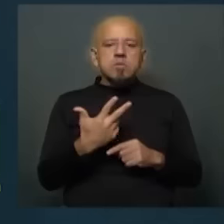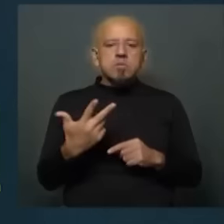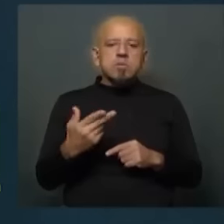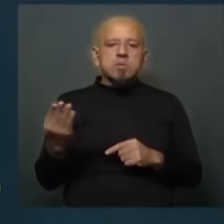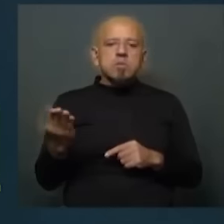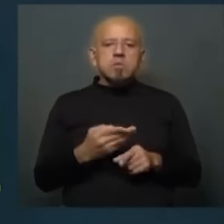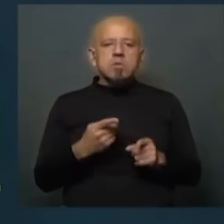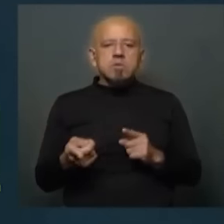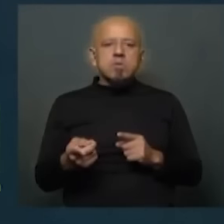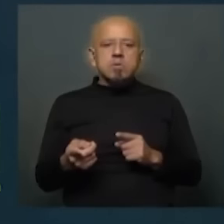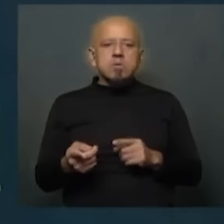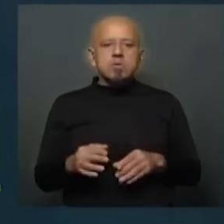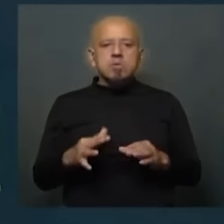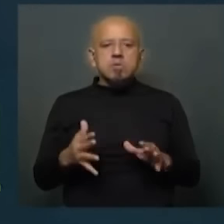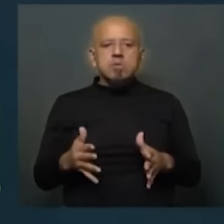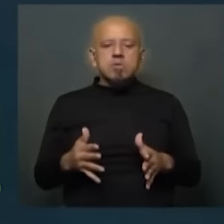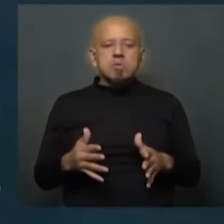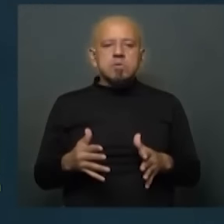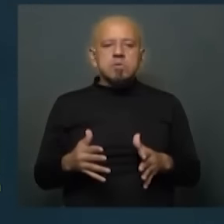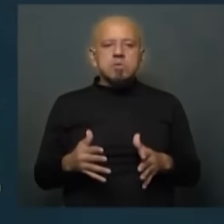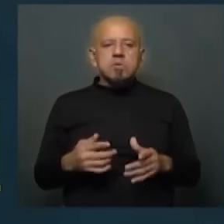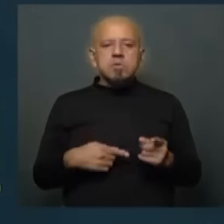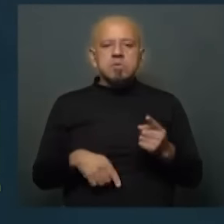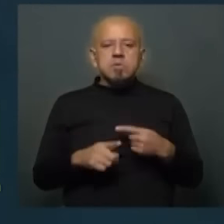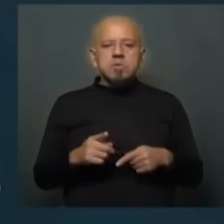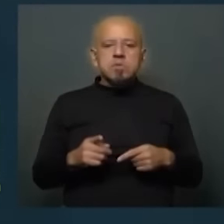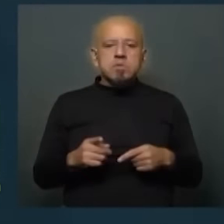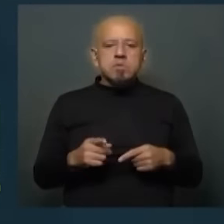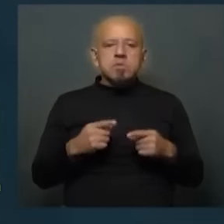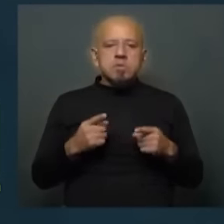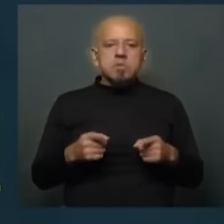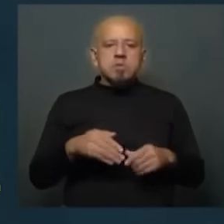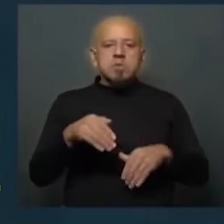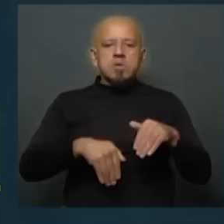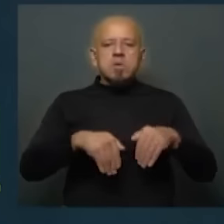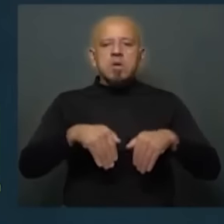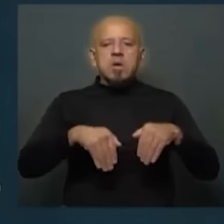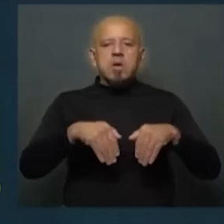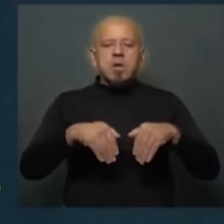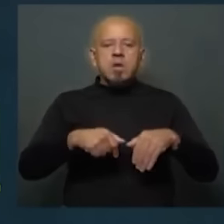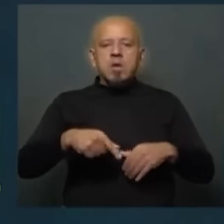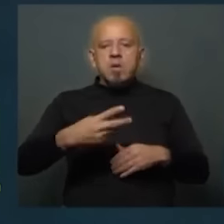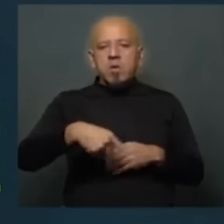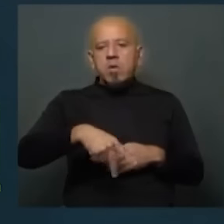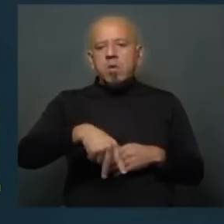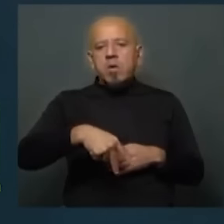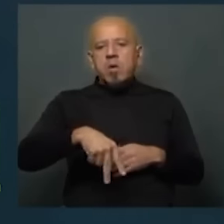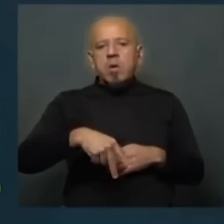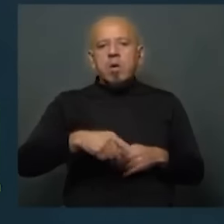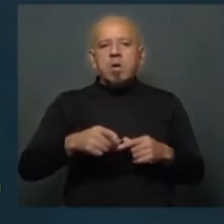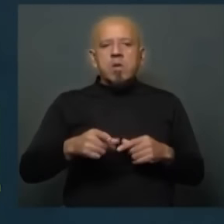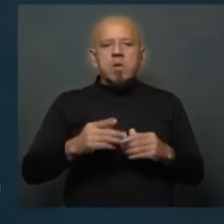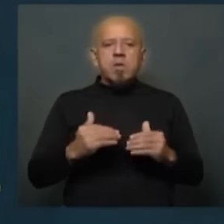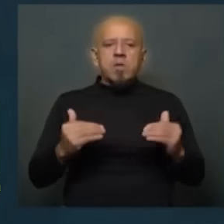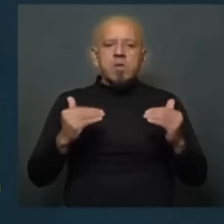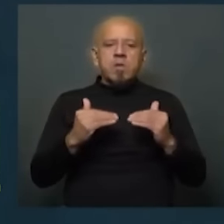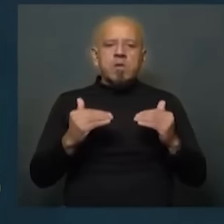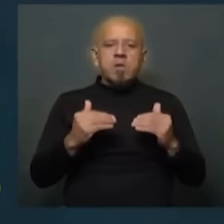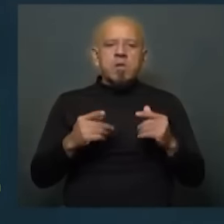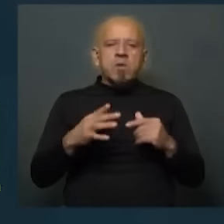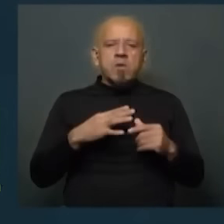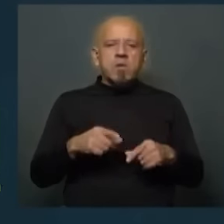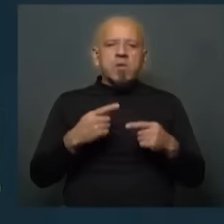53%. Uh-huh. Y eso de todas formas nos llevó a un escenario en donde la elección de noviembre fue muy reñida, ¿verdad? Con empate técnico, recordemos que la